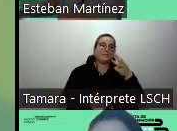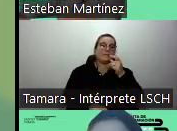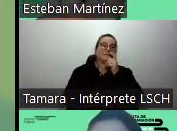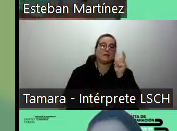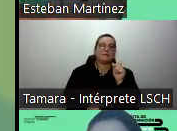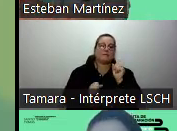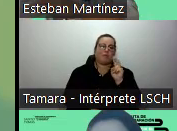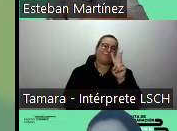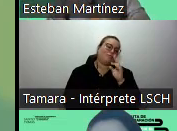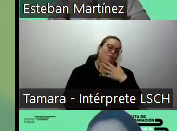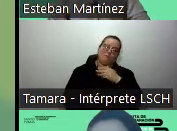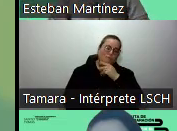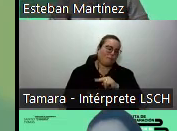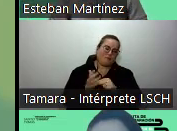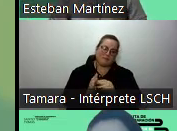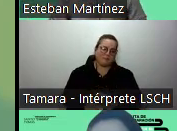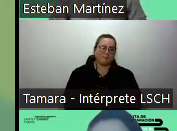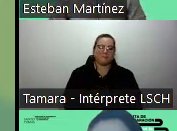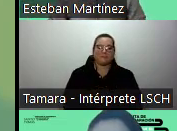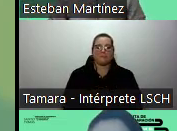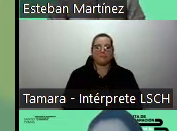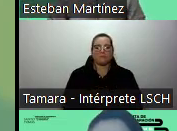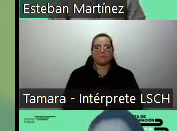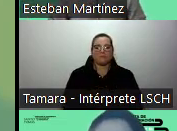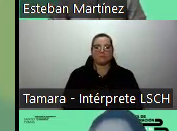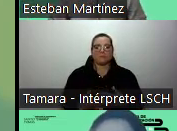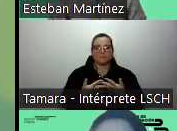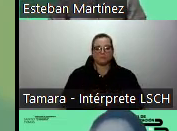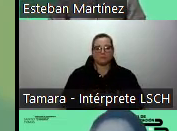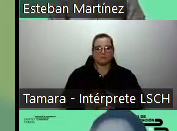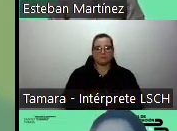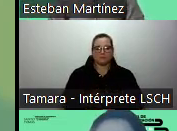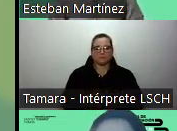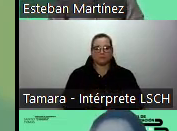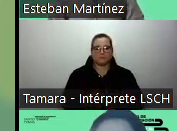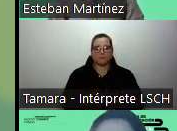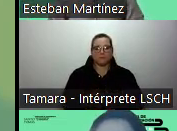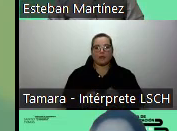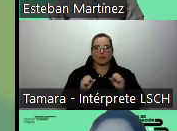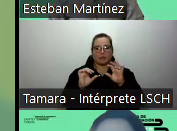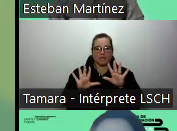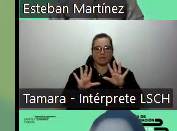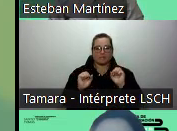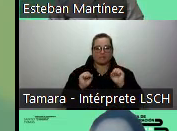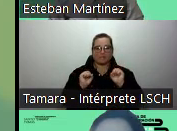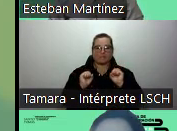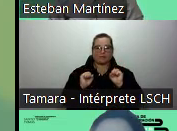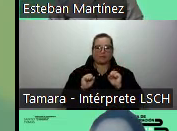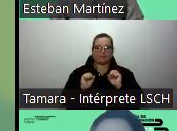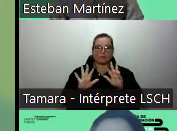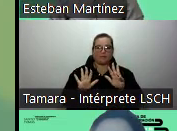dos no hay problema Entonces vamos a dar 10 segundos 10